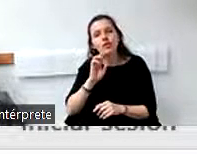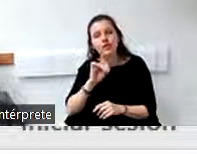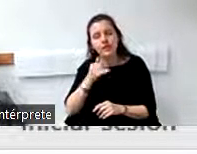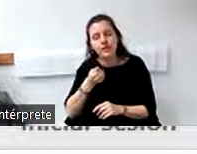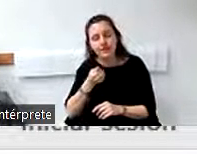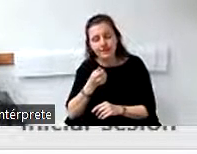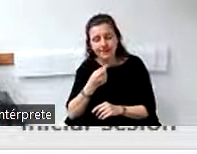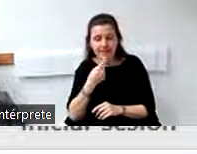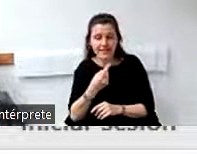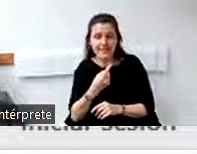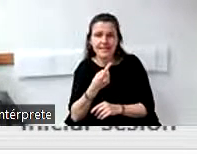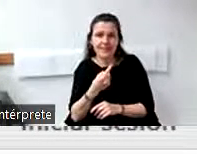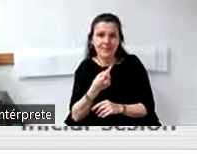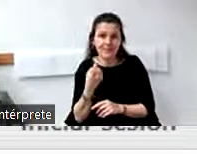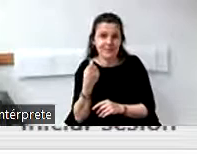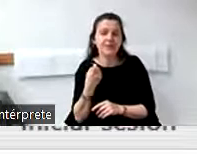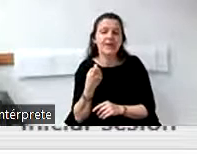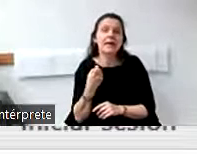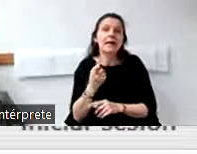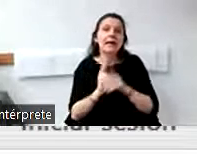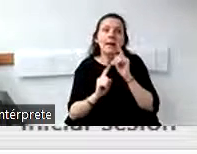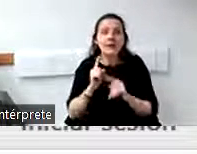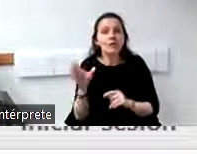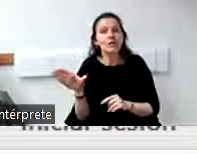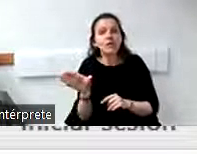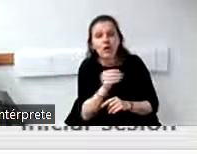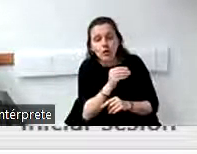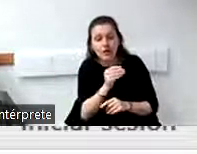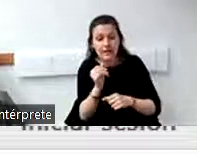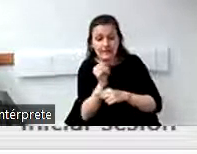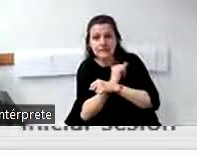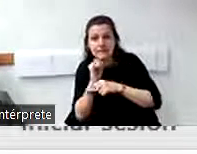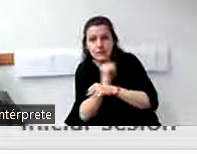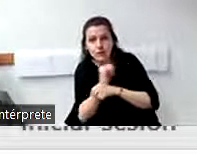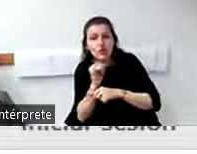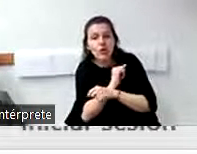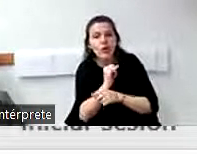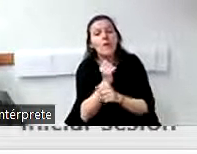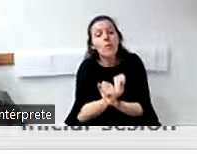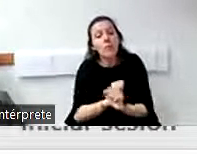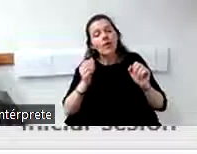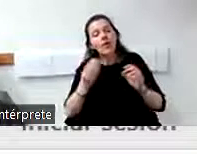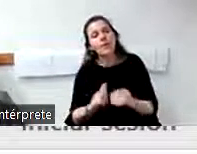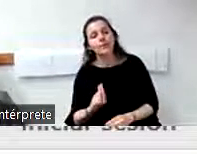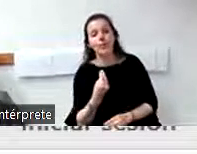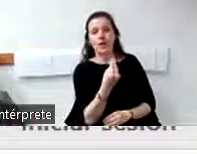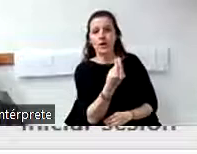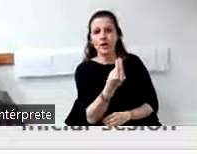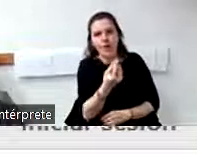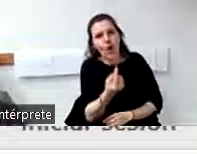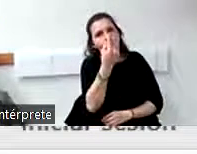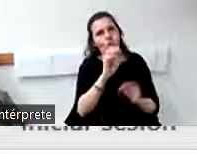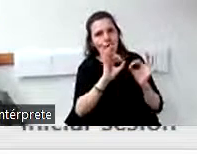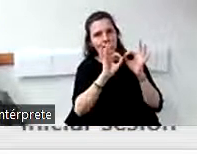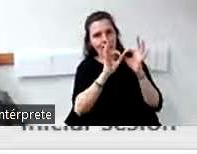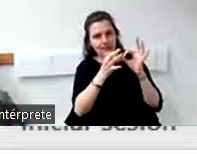igual. Capaz que cada institución debería tener algún intérprete de lengua de señas a disposición cada vez que